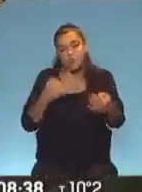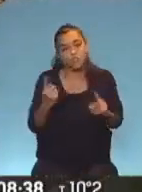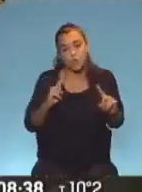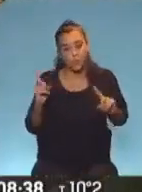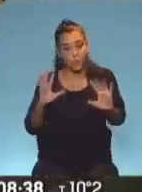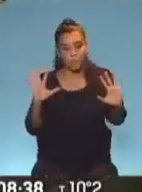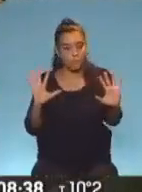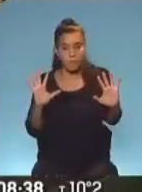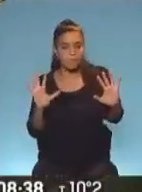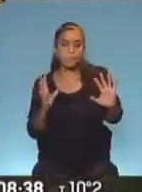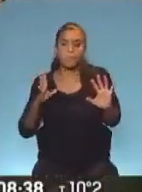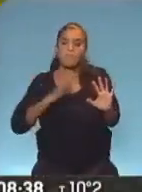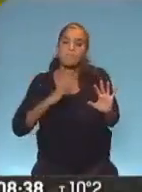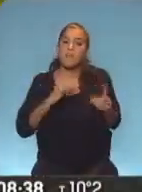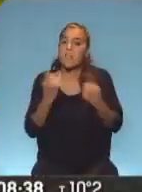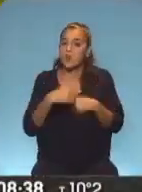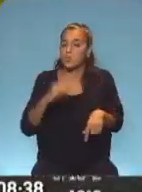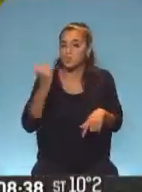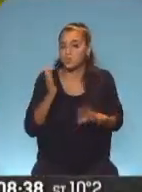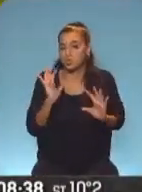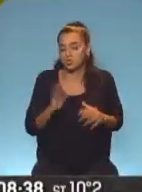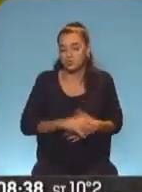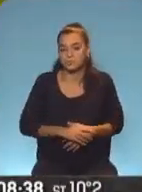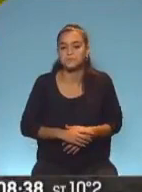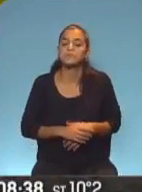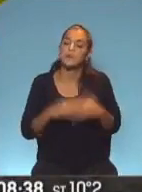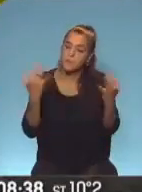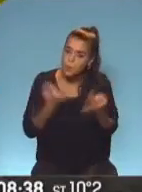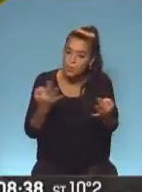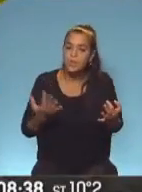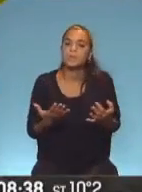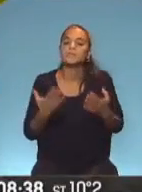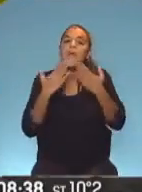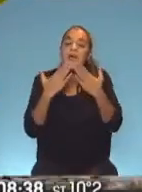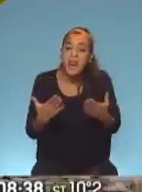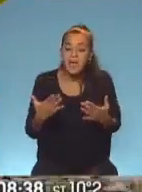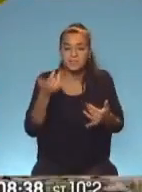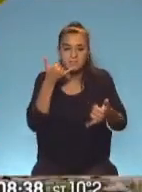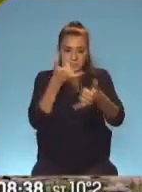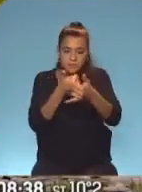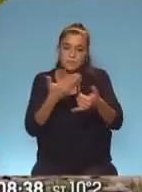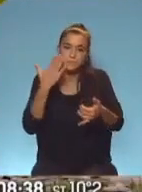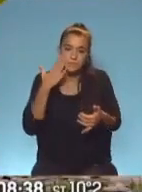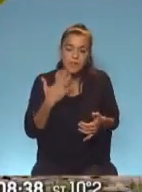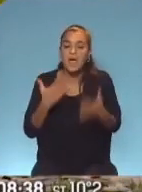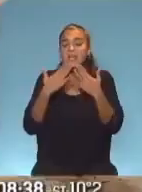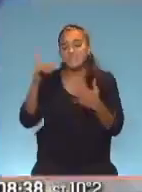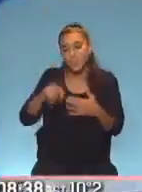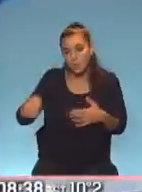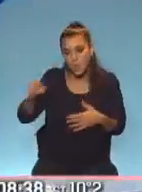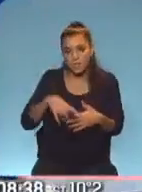todo, sobre todo por falta de recursos. Muy bien, doctor Rodrigo Borda, gracias por estos minutos, muy amable. No, gracias a